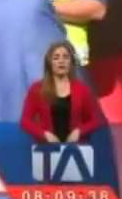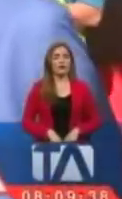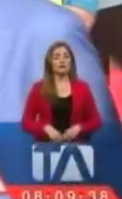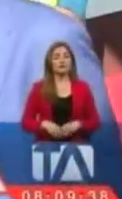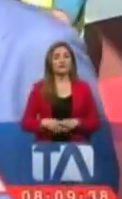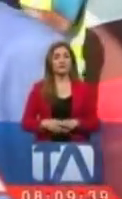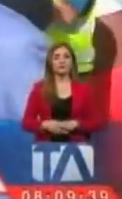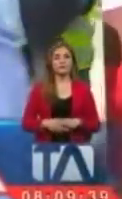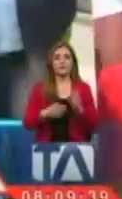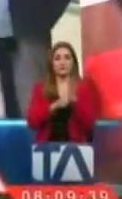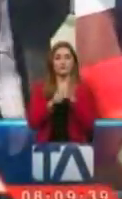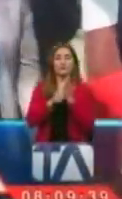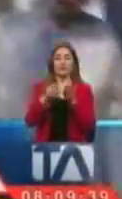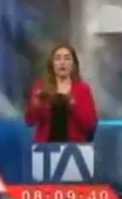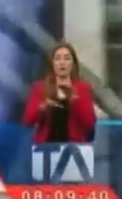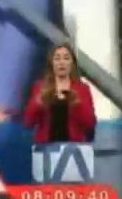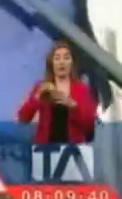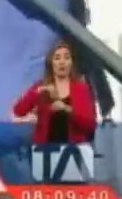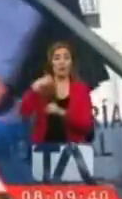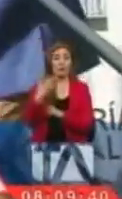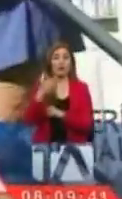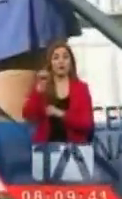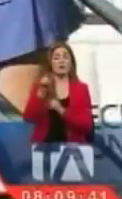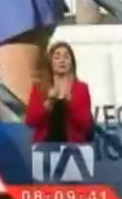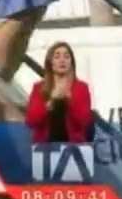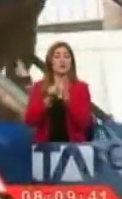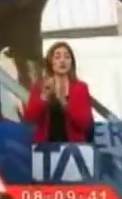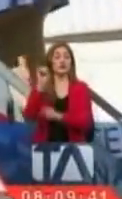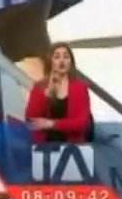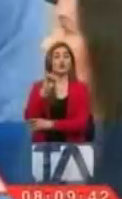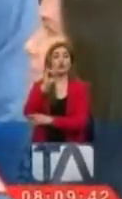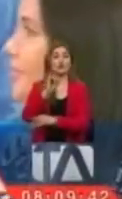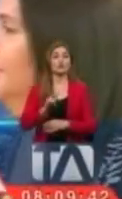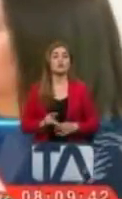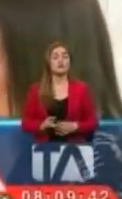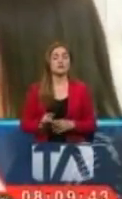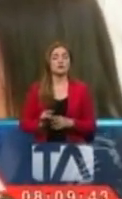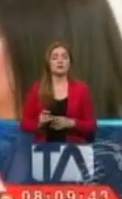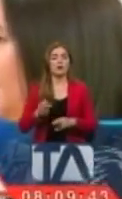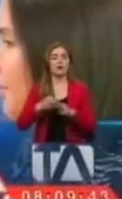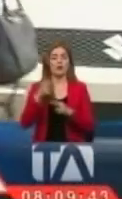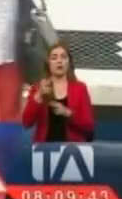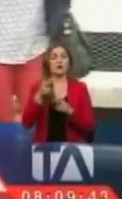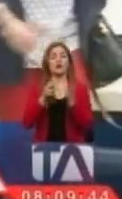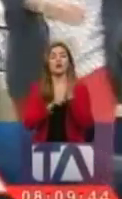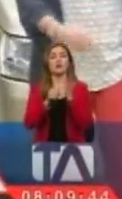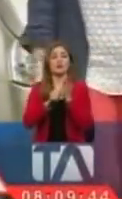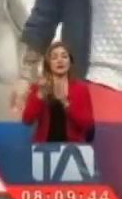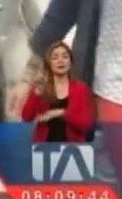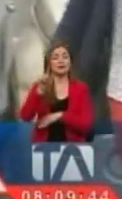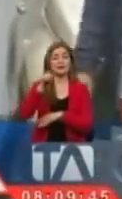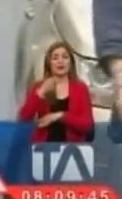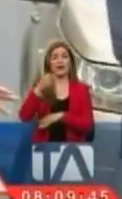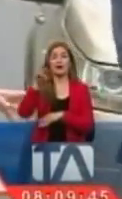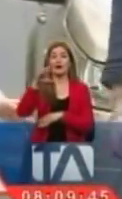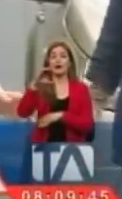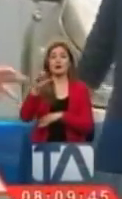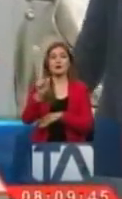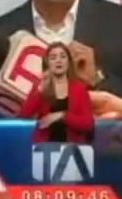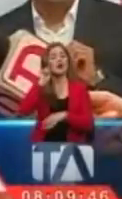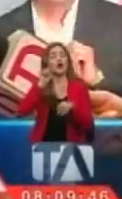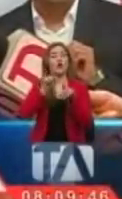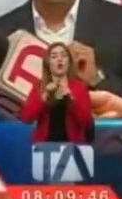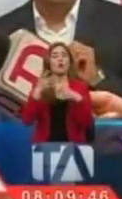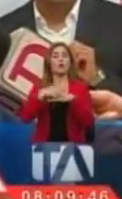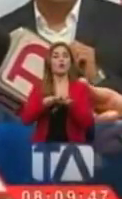más que como ministro de comercio exterior llegó como ministro de industrias con la ya ex ministra eva garcía para concretar finalmente la